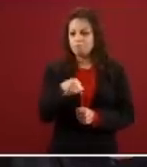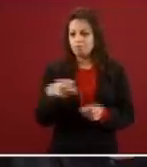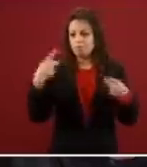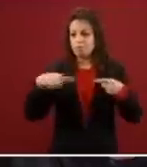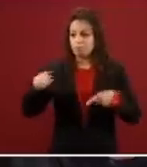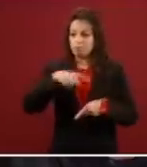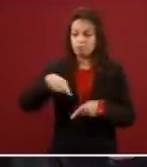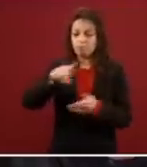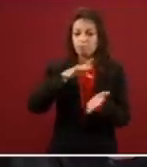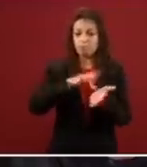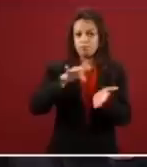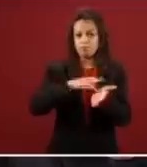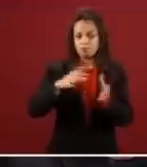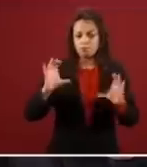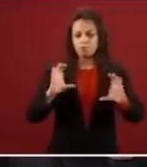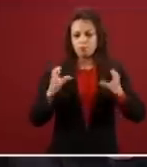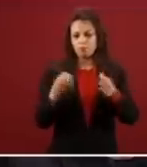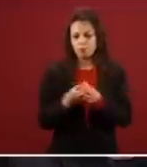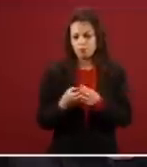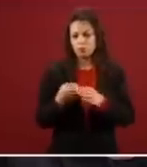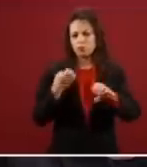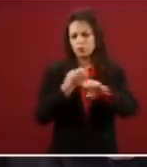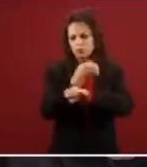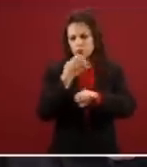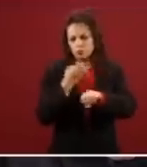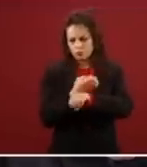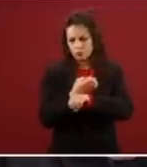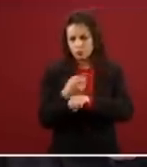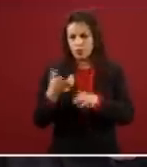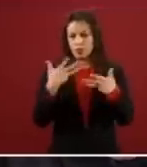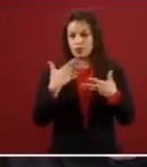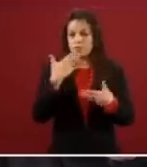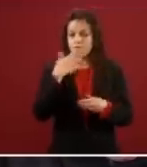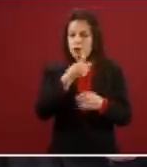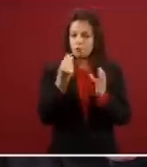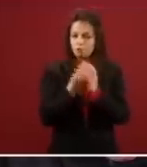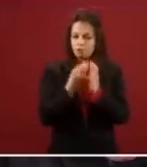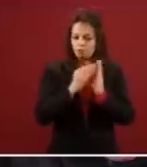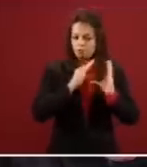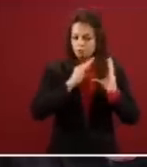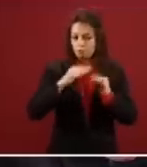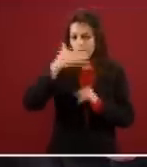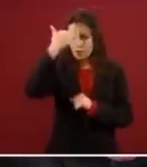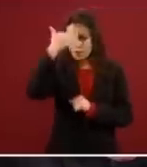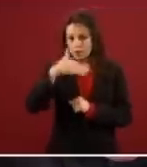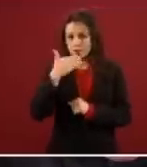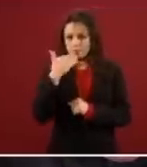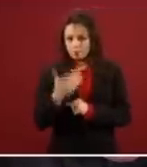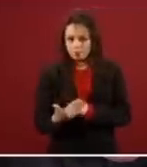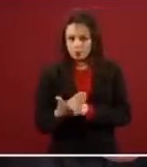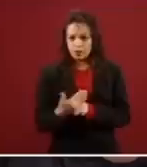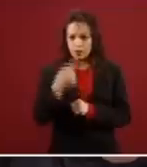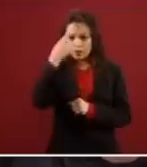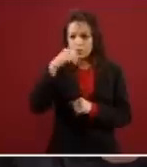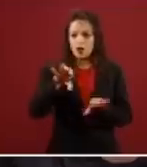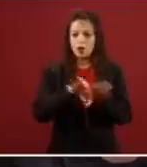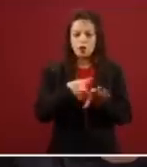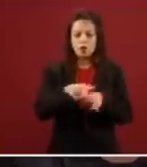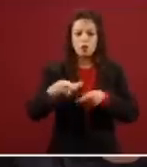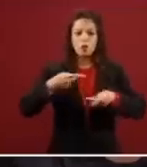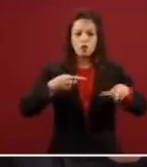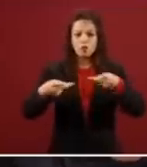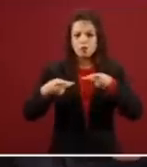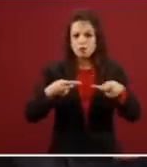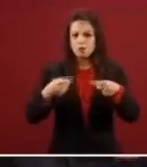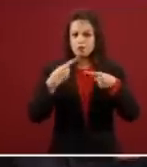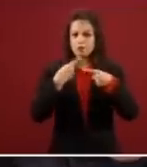de los centros federales y estatales estarán capacitadas de manera adecuada? ¿Hay tiempo suficiente para preparar nuevos cuadros o